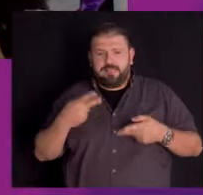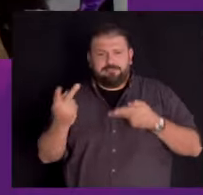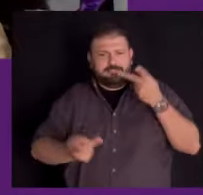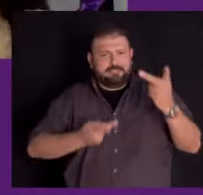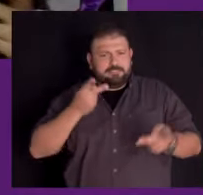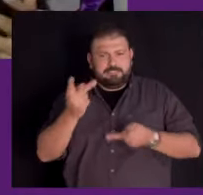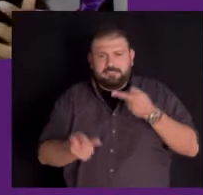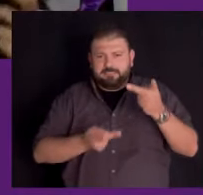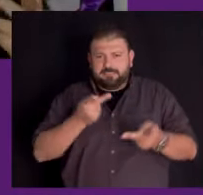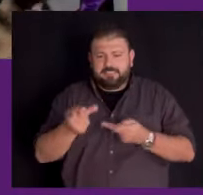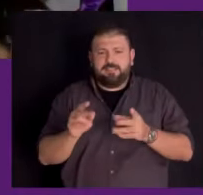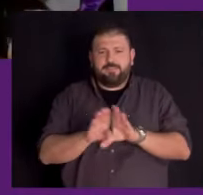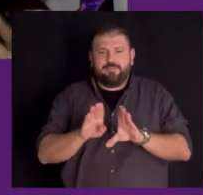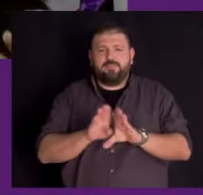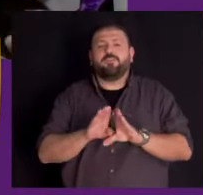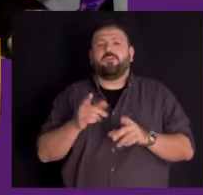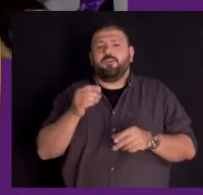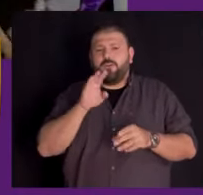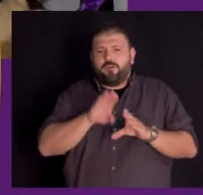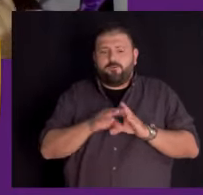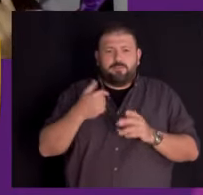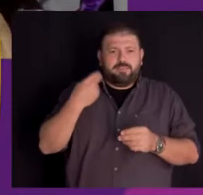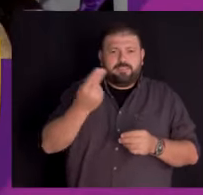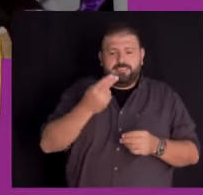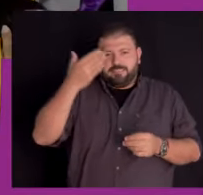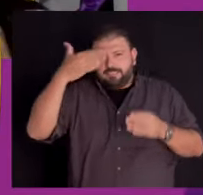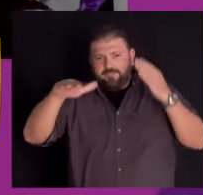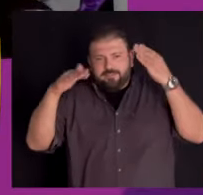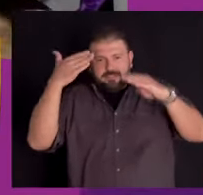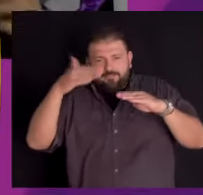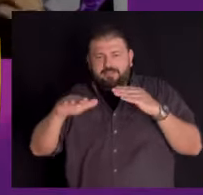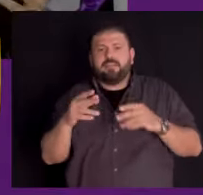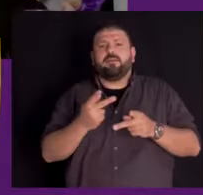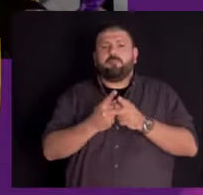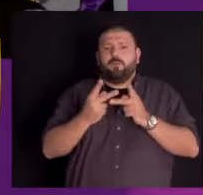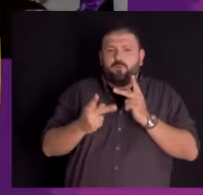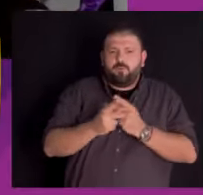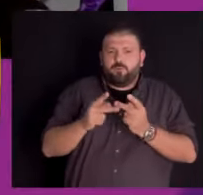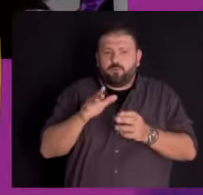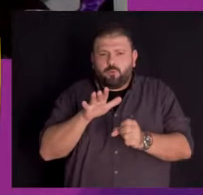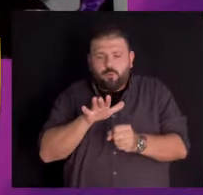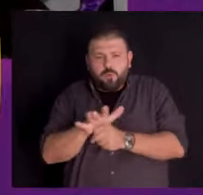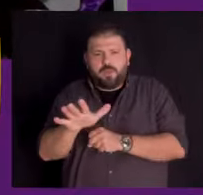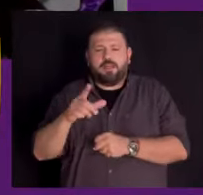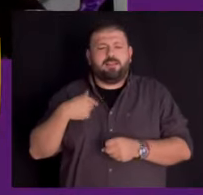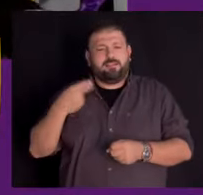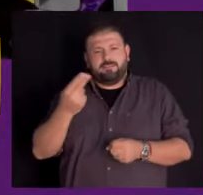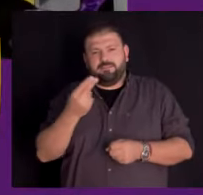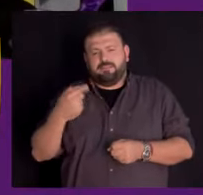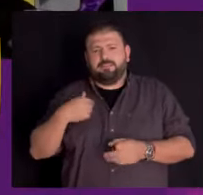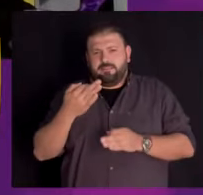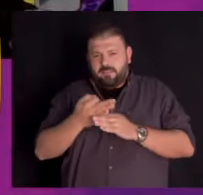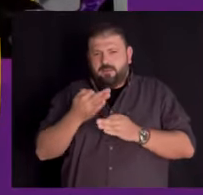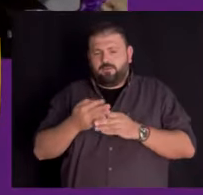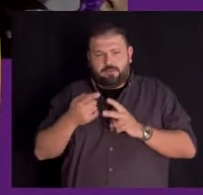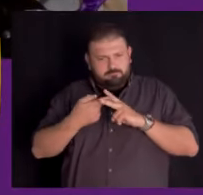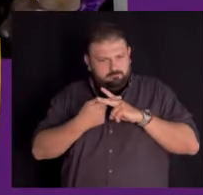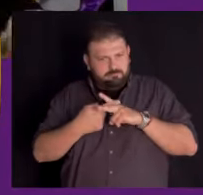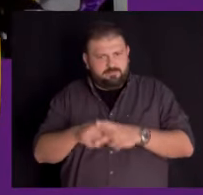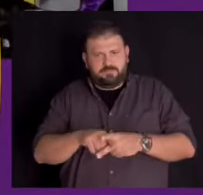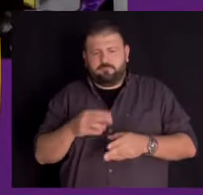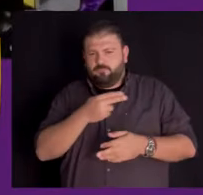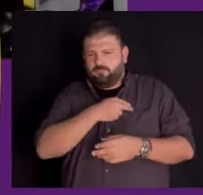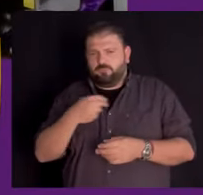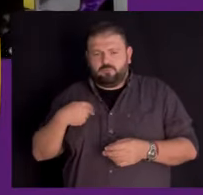ya, comenzando a preguntar inclusive ciertos productos, ciertas situaciones. Entonces entremos en materia y